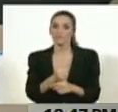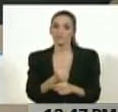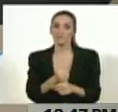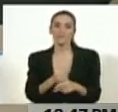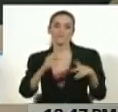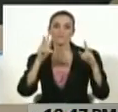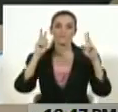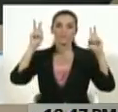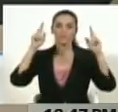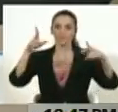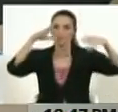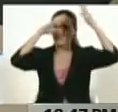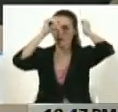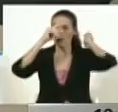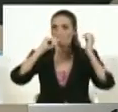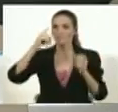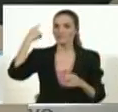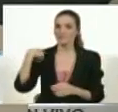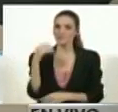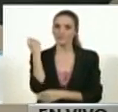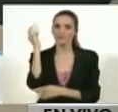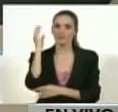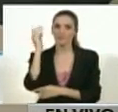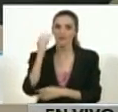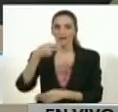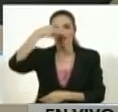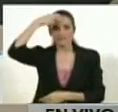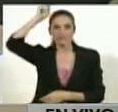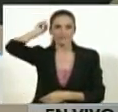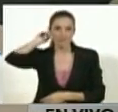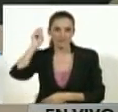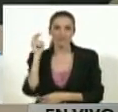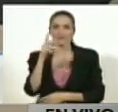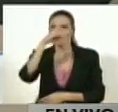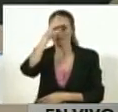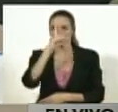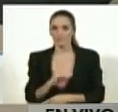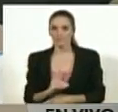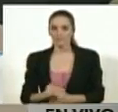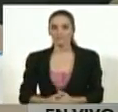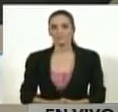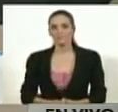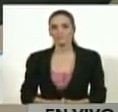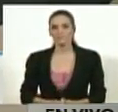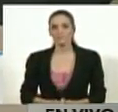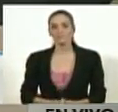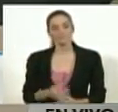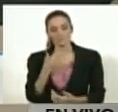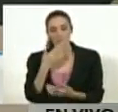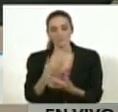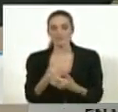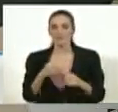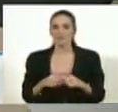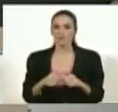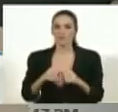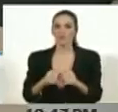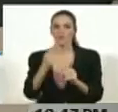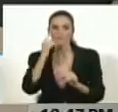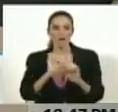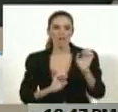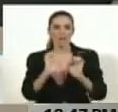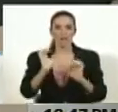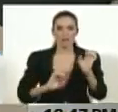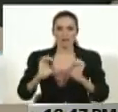una victoria diplomática el año pasado en la asamblea de cancilleres en República Dominicana que nos pide continuar la